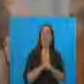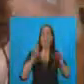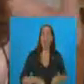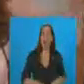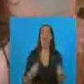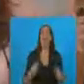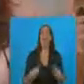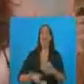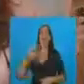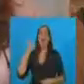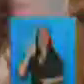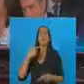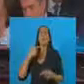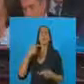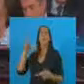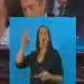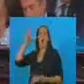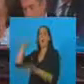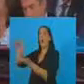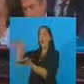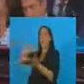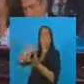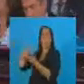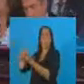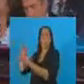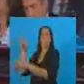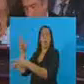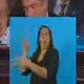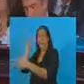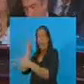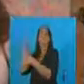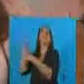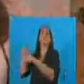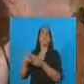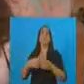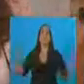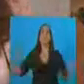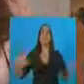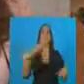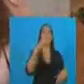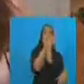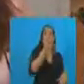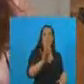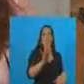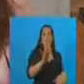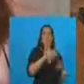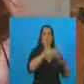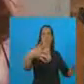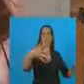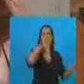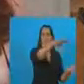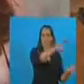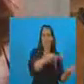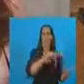pasamos de 8 establecimientos a 20 establecimientos. Y para que no me inviten los de los trasplantes, y me dejen seguir con el plan SMARC, les voy a